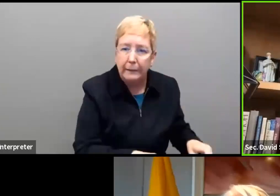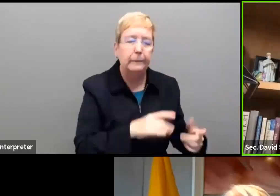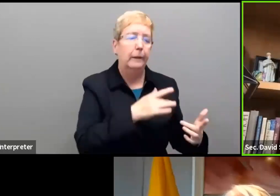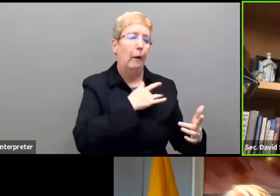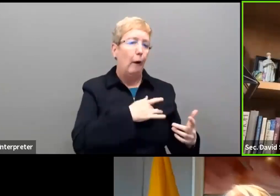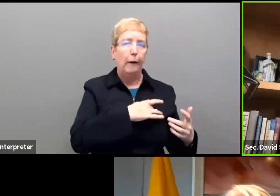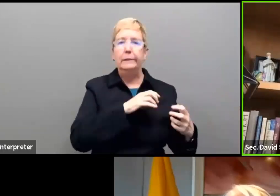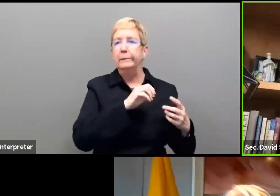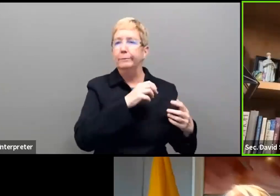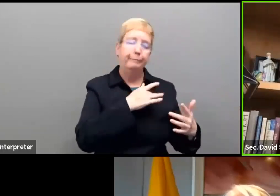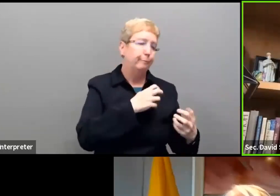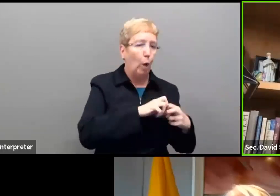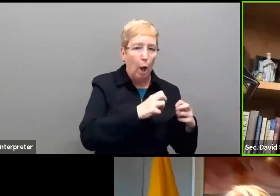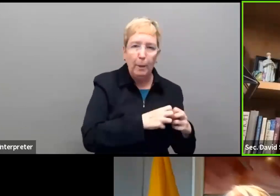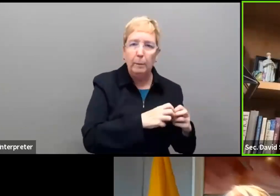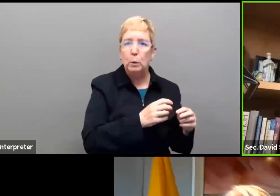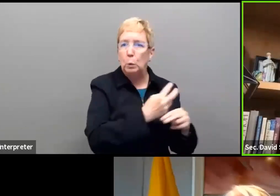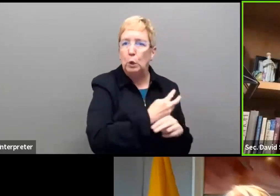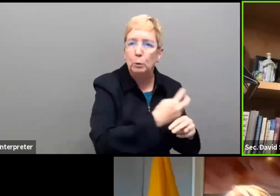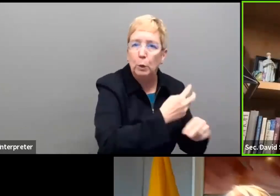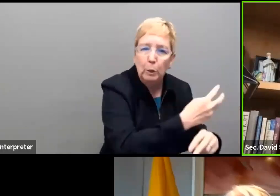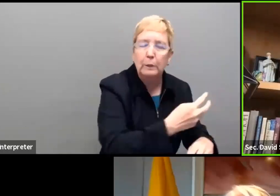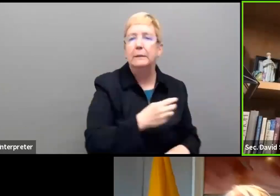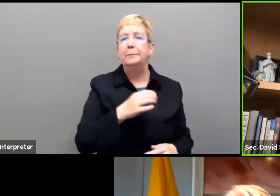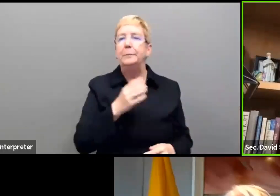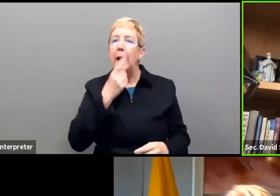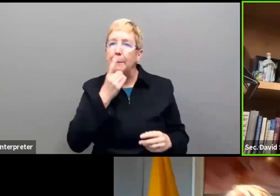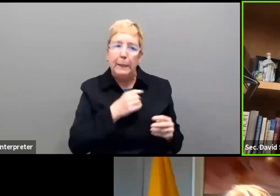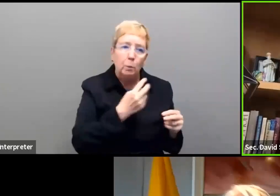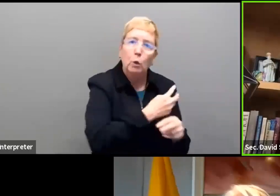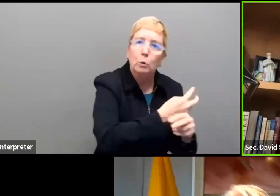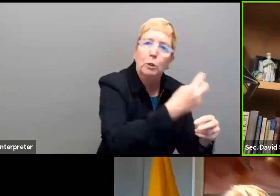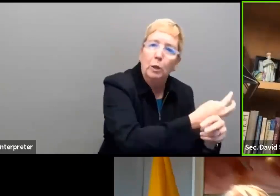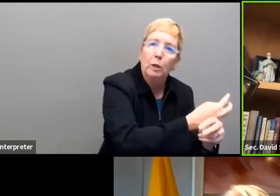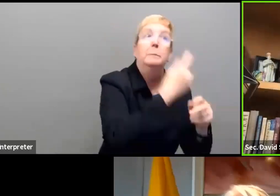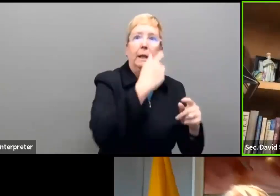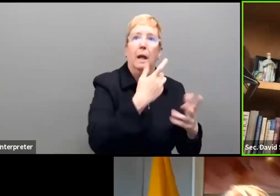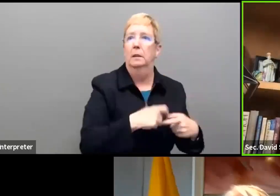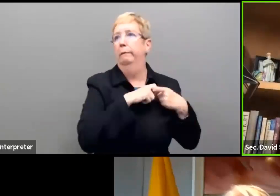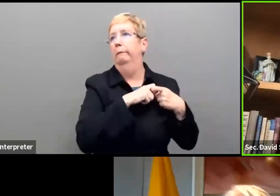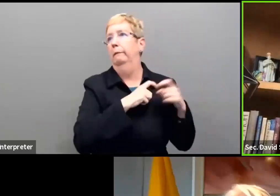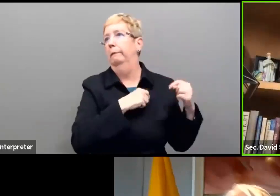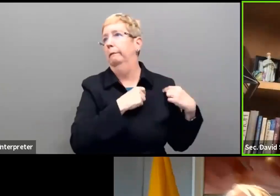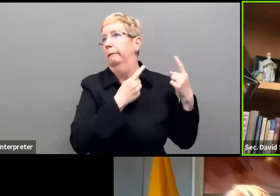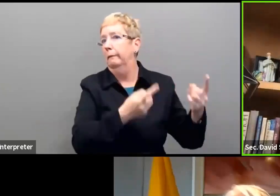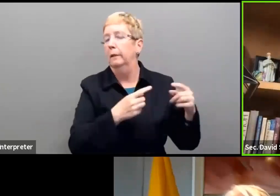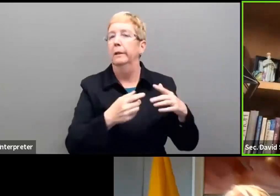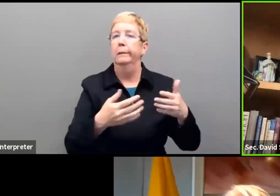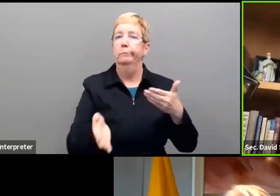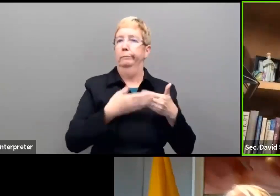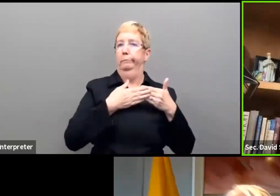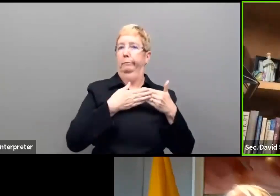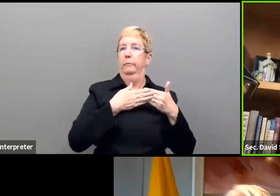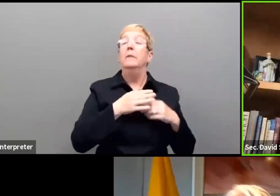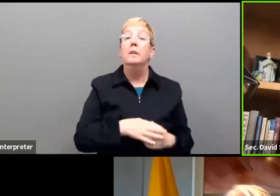atrasado sus cuidados, enfermedades cardíacas que no fueron atendidas durante 1 año, 2 años, diabetes, otras